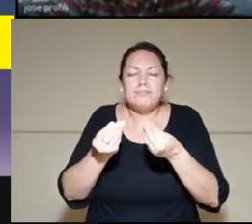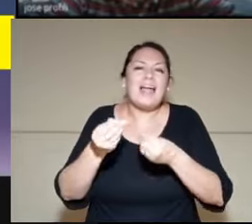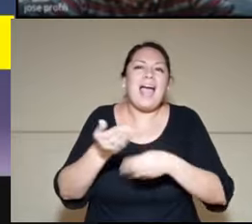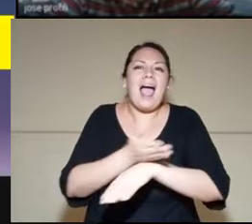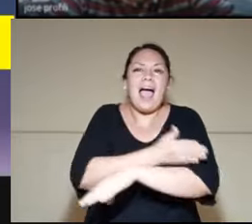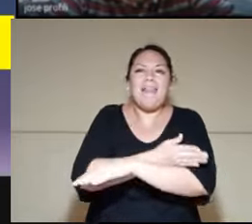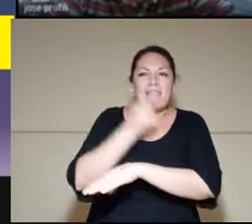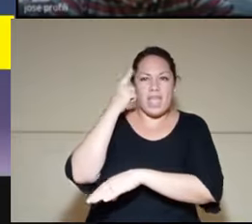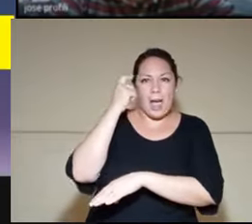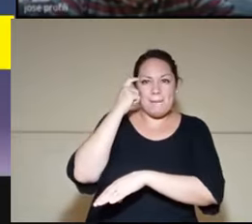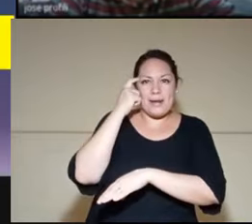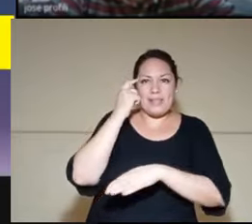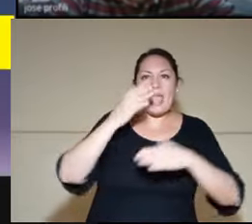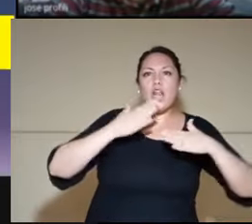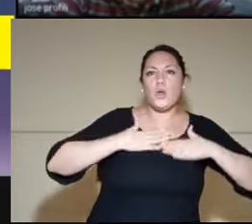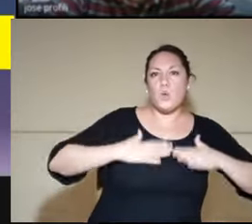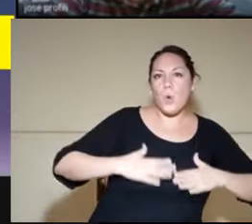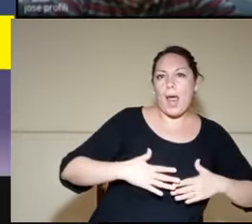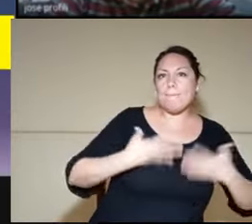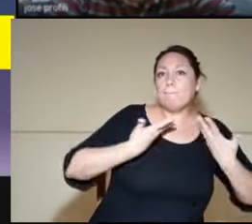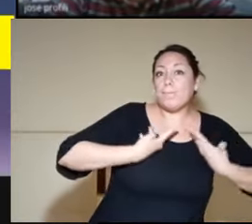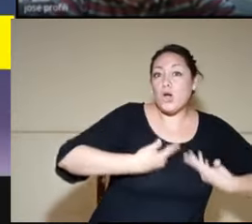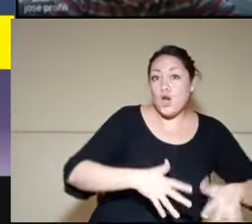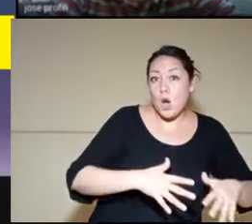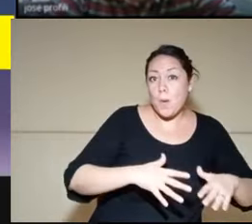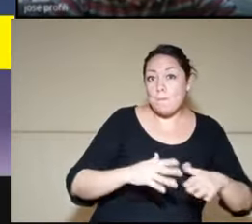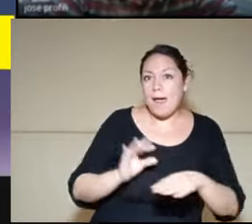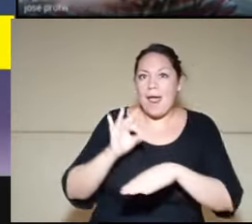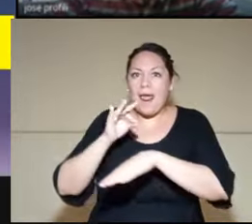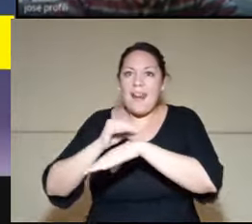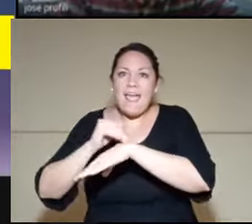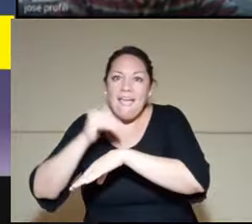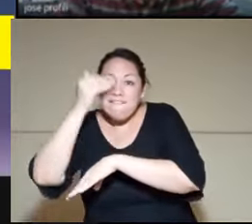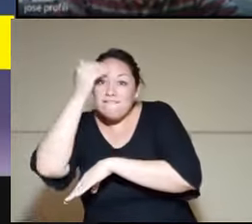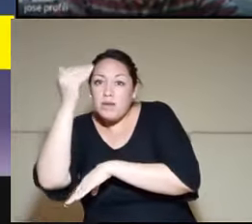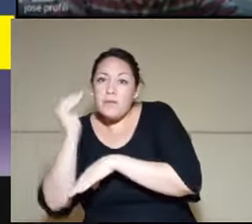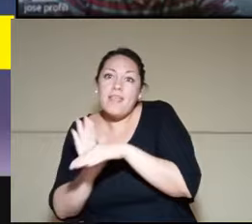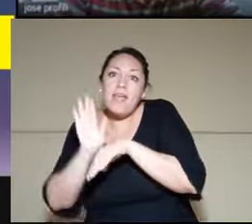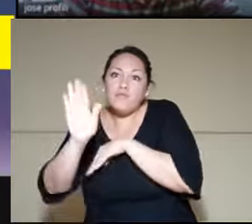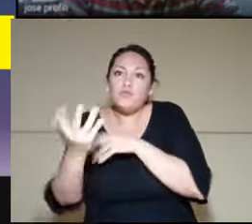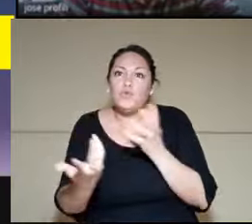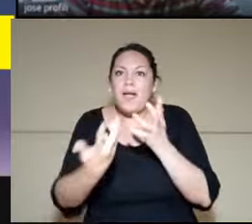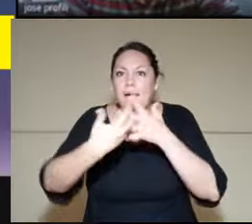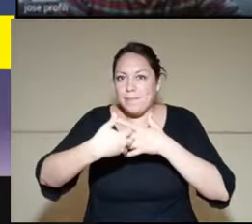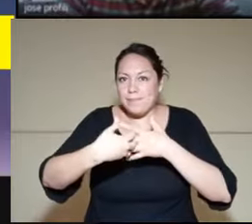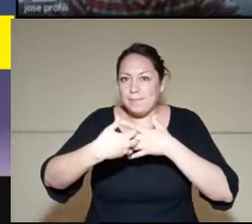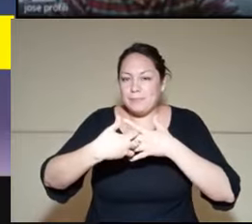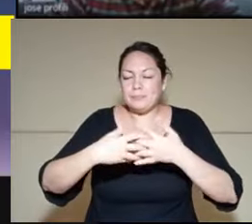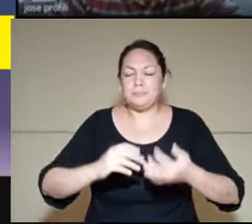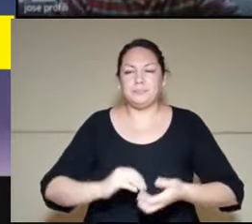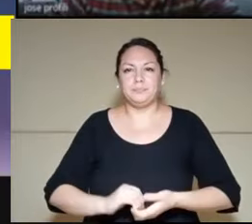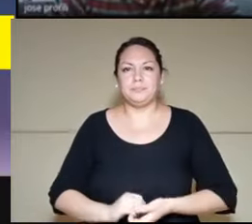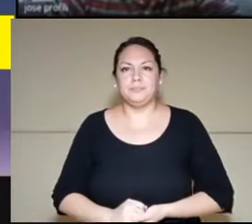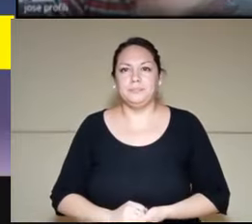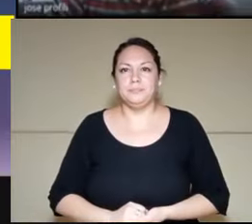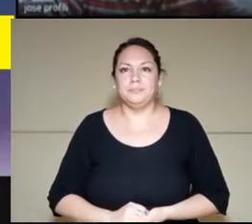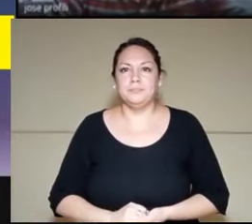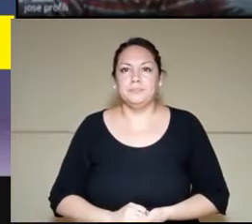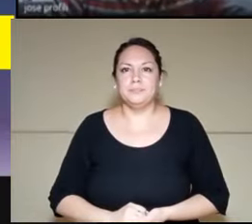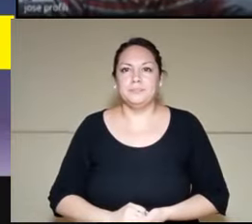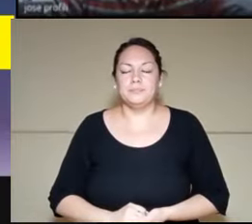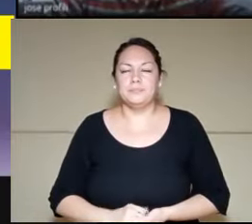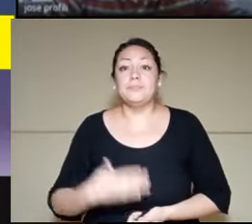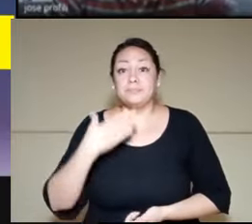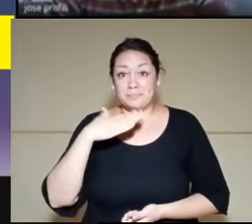patológica, ¿sí? O la parte, digamos, de la enfermedad. Entonces, necesitan saber lo normal para poder después entender